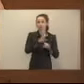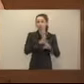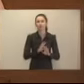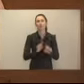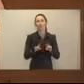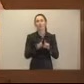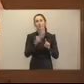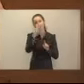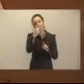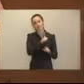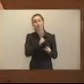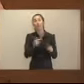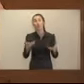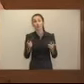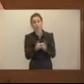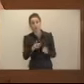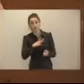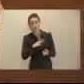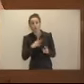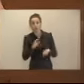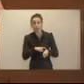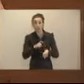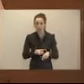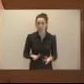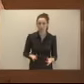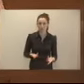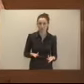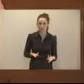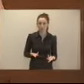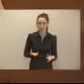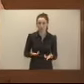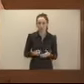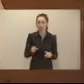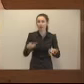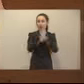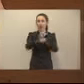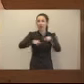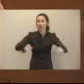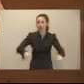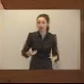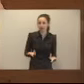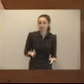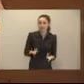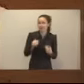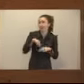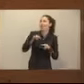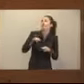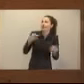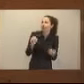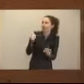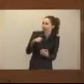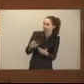outros intereses contraídos. Señoría, vaise acabando o tempo. Contrarios al interés común das asturianas e os asturianos.